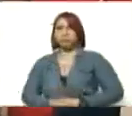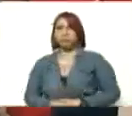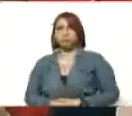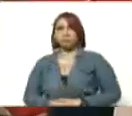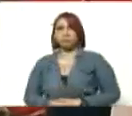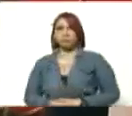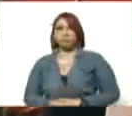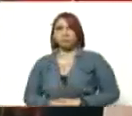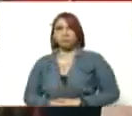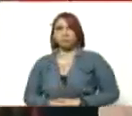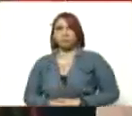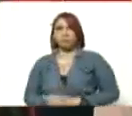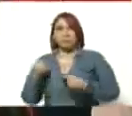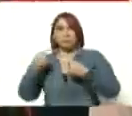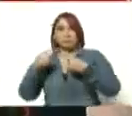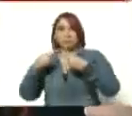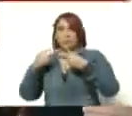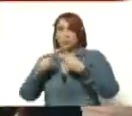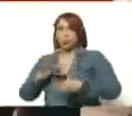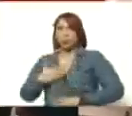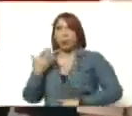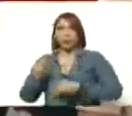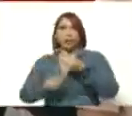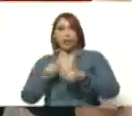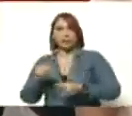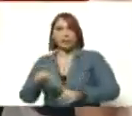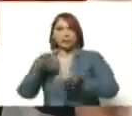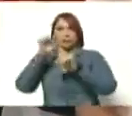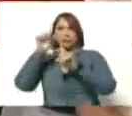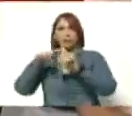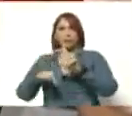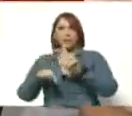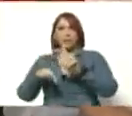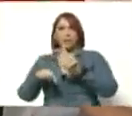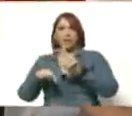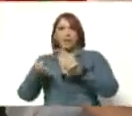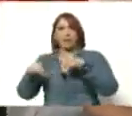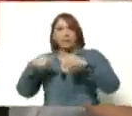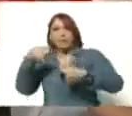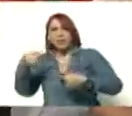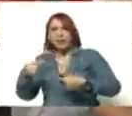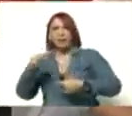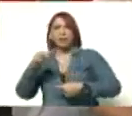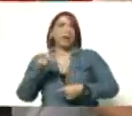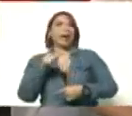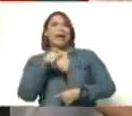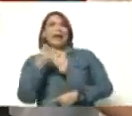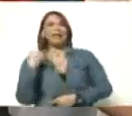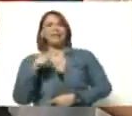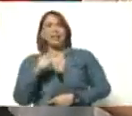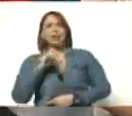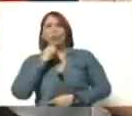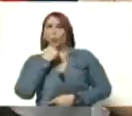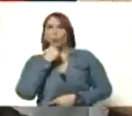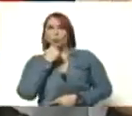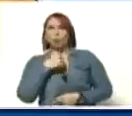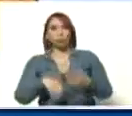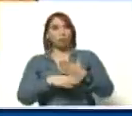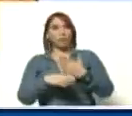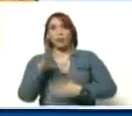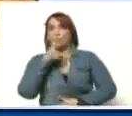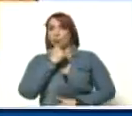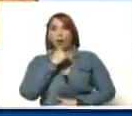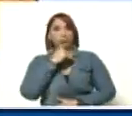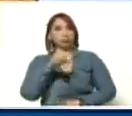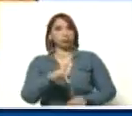para validar la oferta y que ellos puedan hacer su elección. Viene luego una segunda fase. O sea, ellos tienen un código, todavía no han hecho la